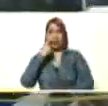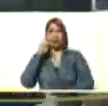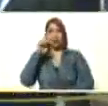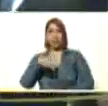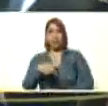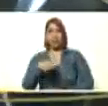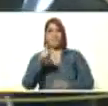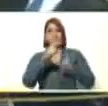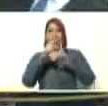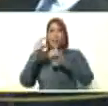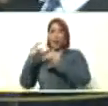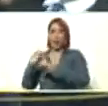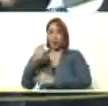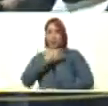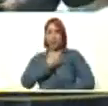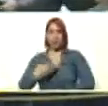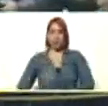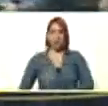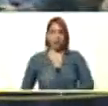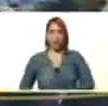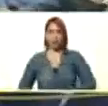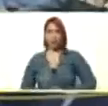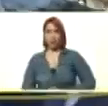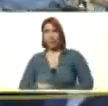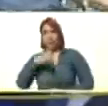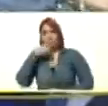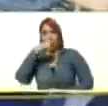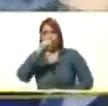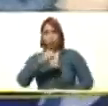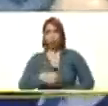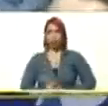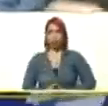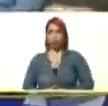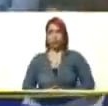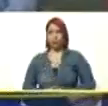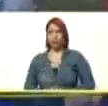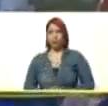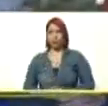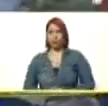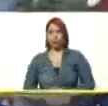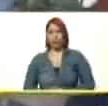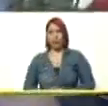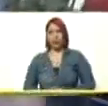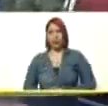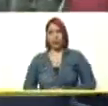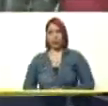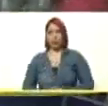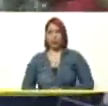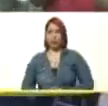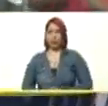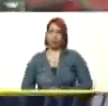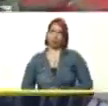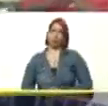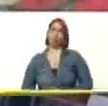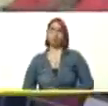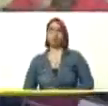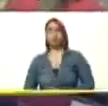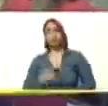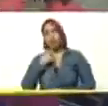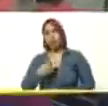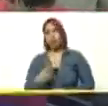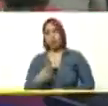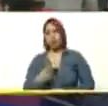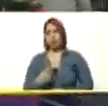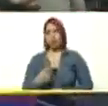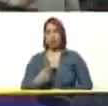del presidente constitucional de la República Bolivariana de Venezuela, Nicolás Maduro Moros, quien han afirmado, vendrán tiempos mejores para el